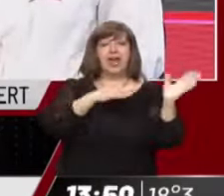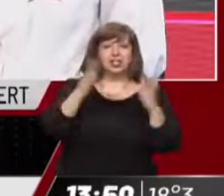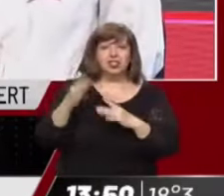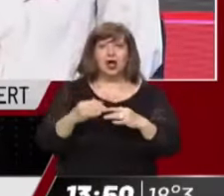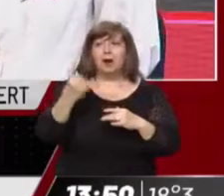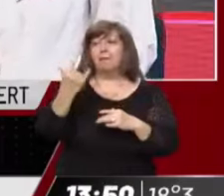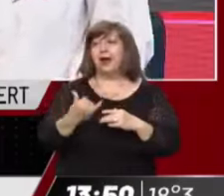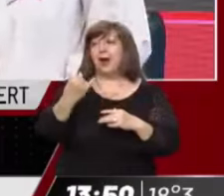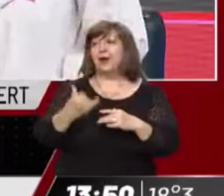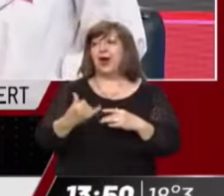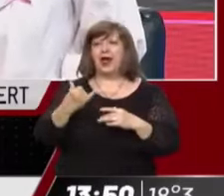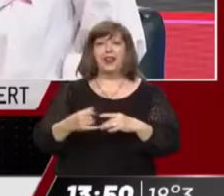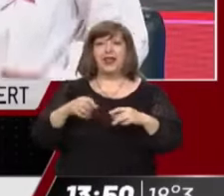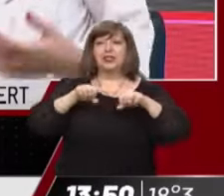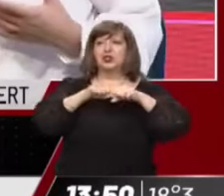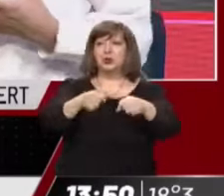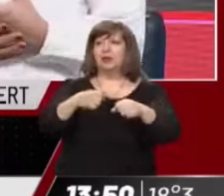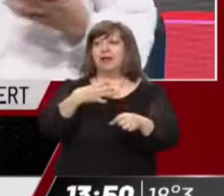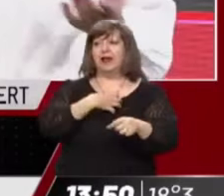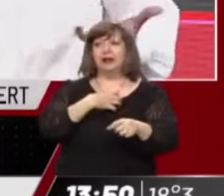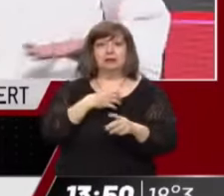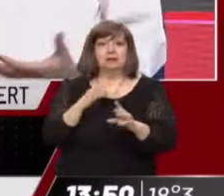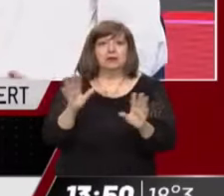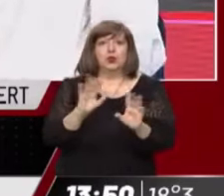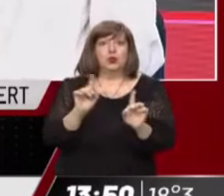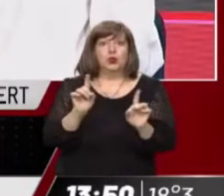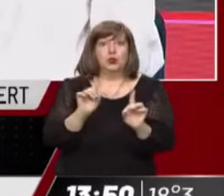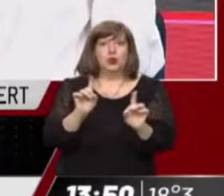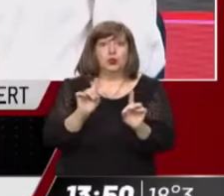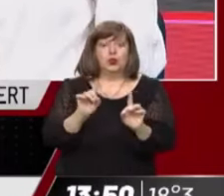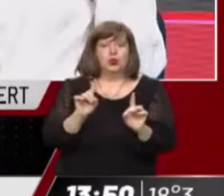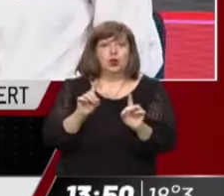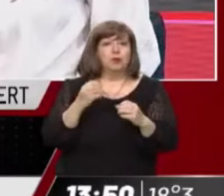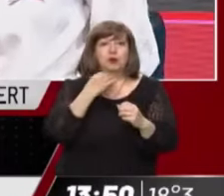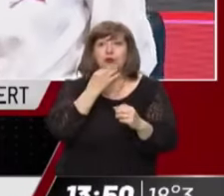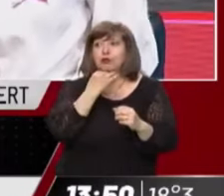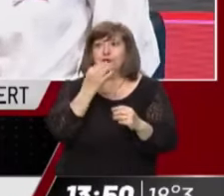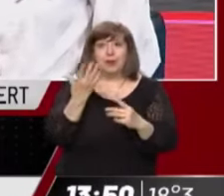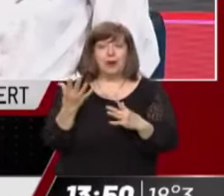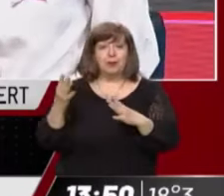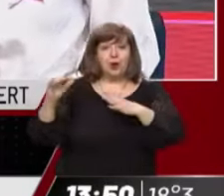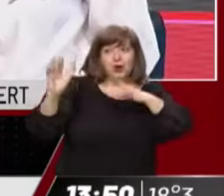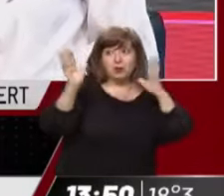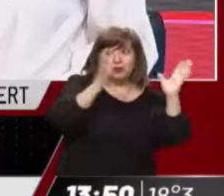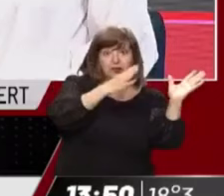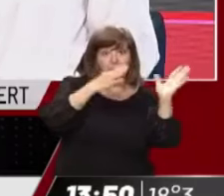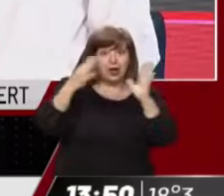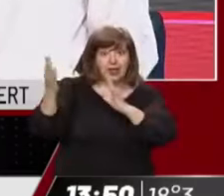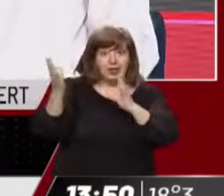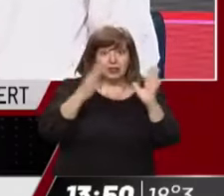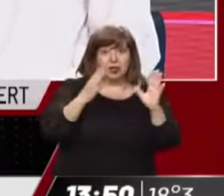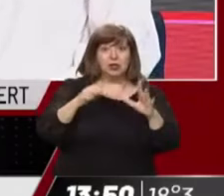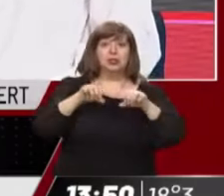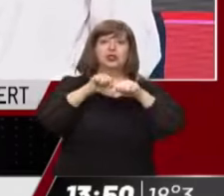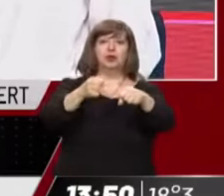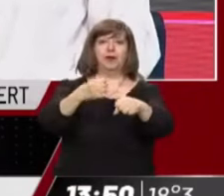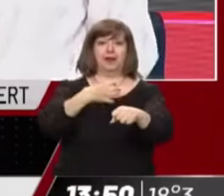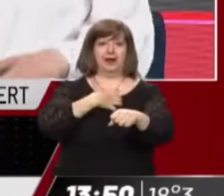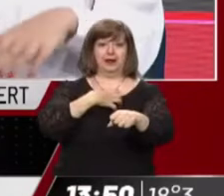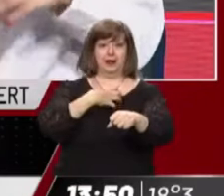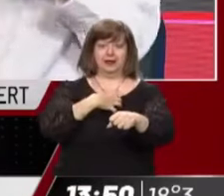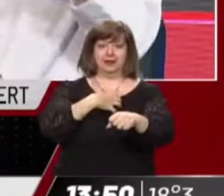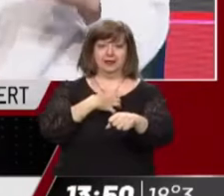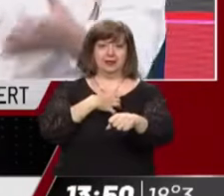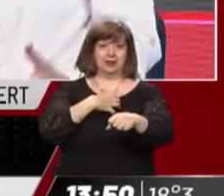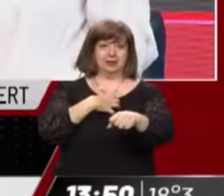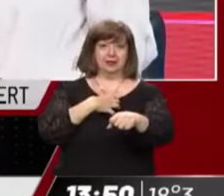amenaza de Sonda la verdad que uno no sabe Hacia dónde puede derivar un Sonda cuando se desata con La Furia con la que se desató este ni pensar